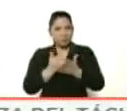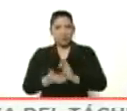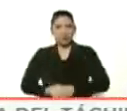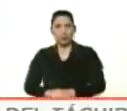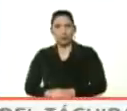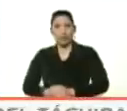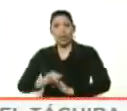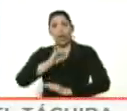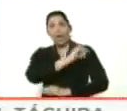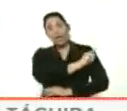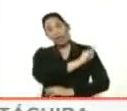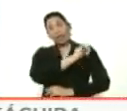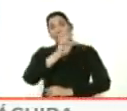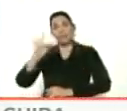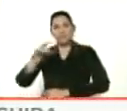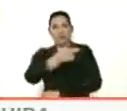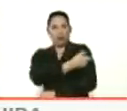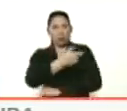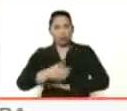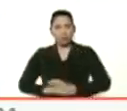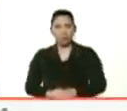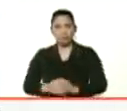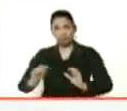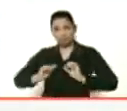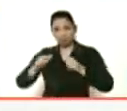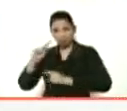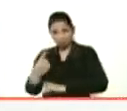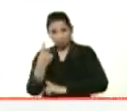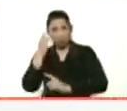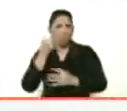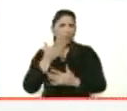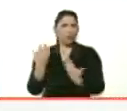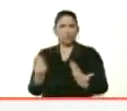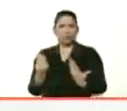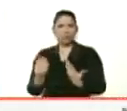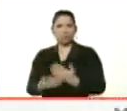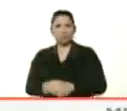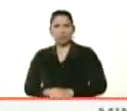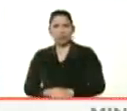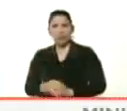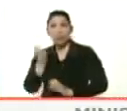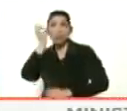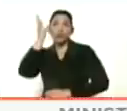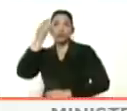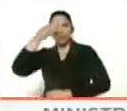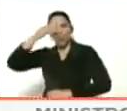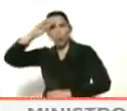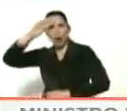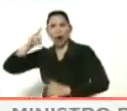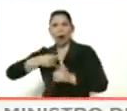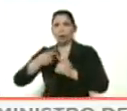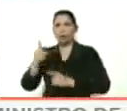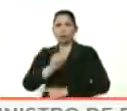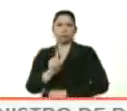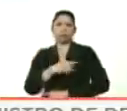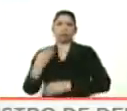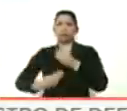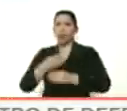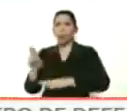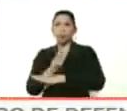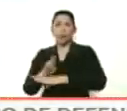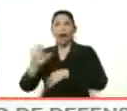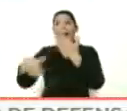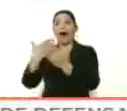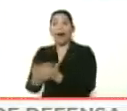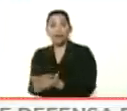El interferón, que en un principio señalaban que si el interferón, que como era un invento de los cubanos, entonces no se iba a utilizar, hasta